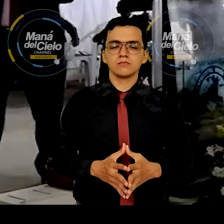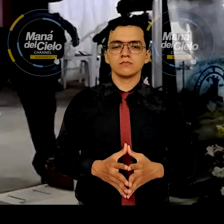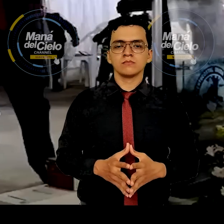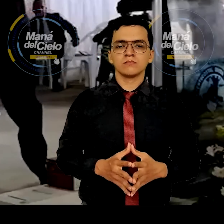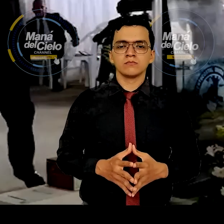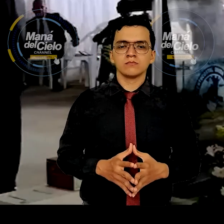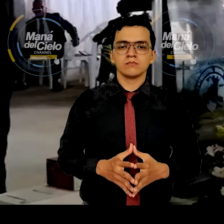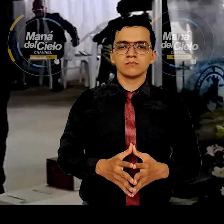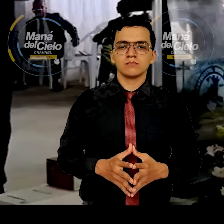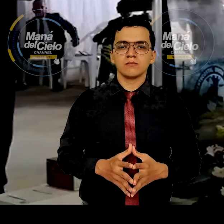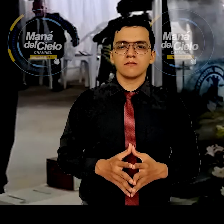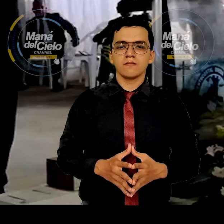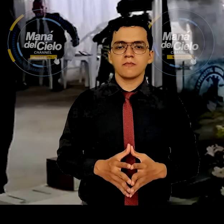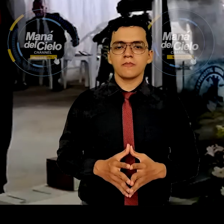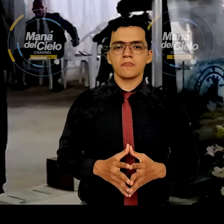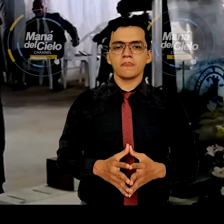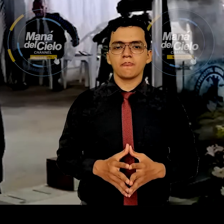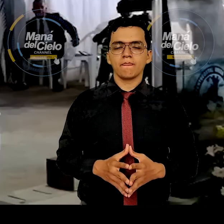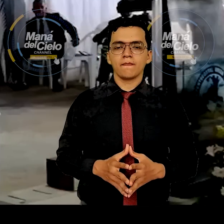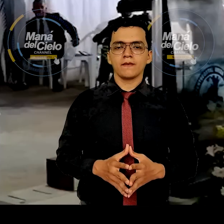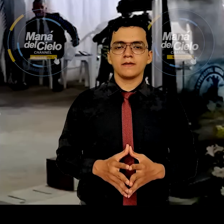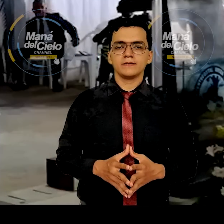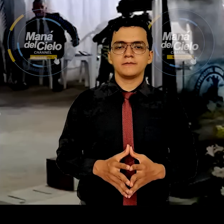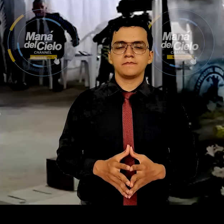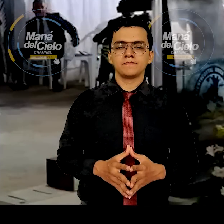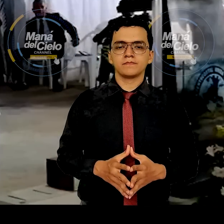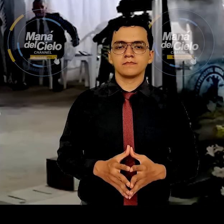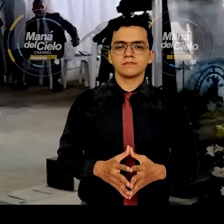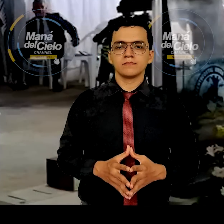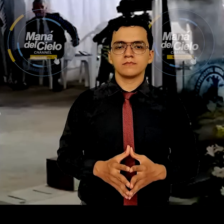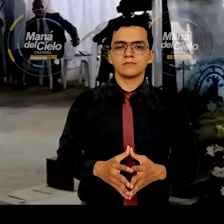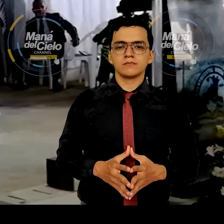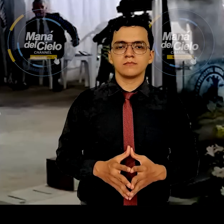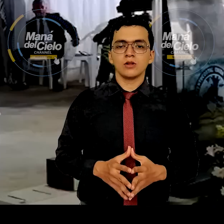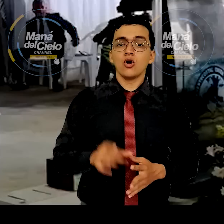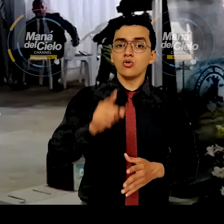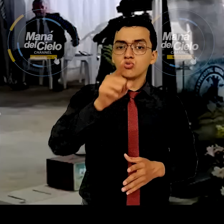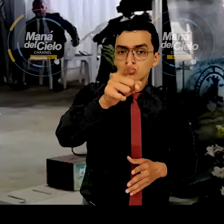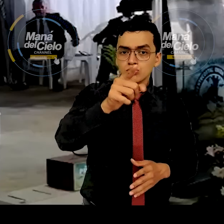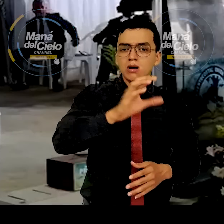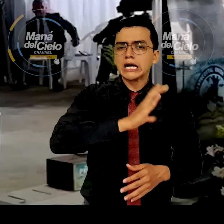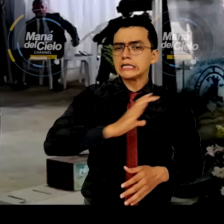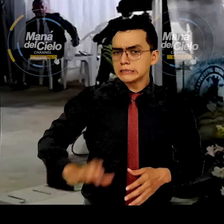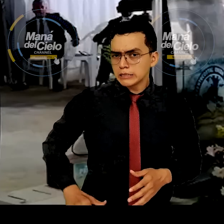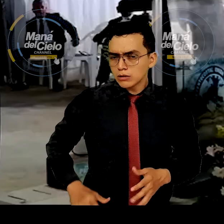Tú no has sido convertido para ser religioso,